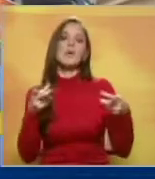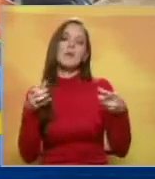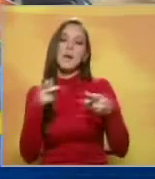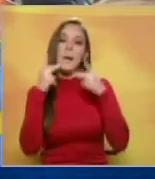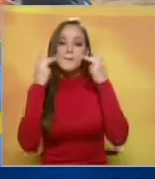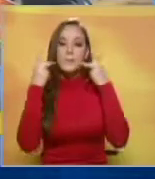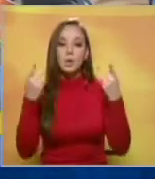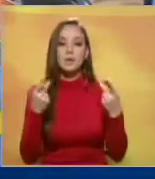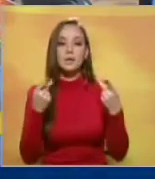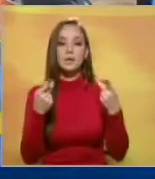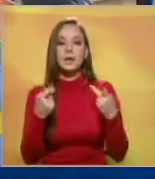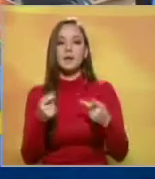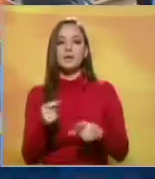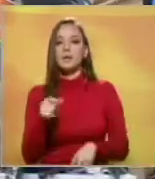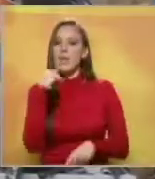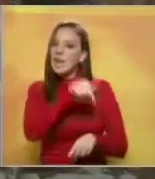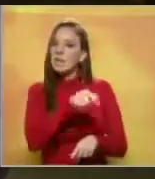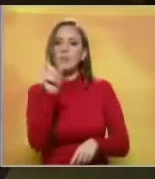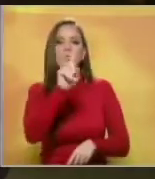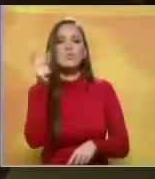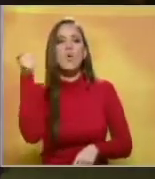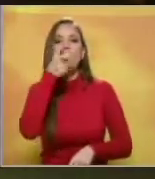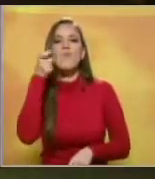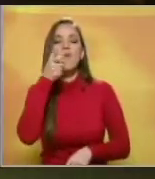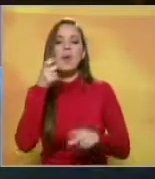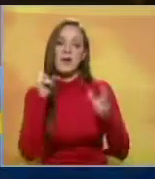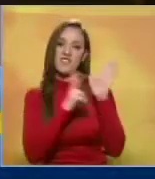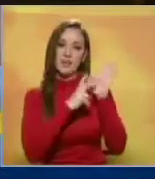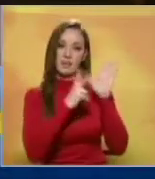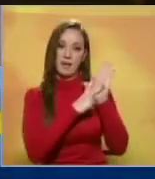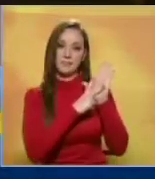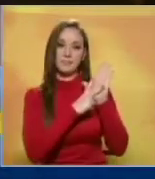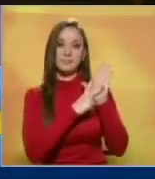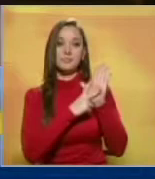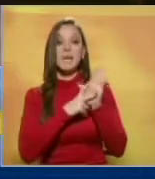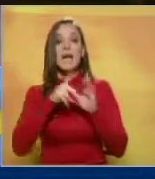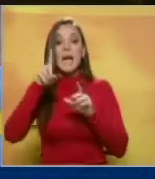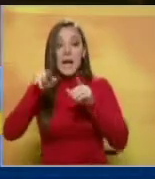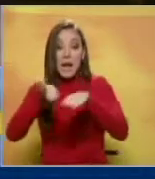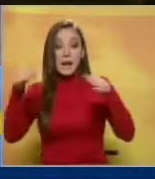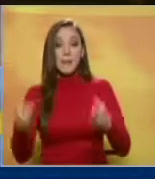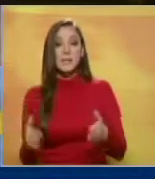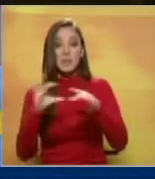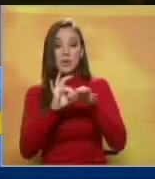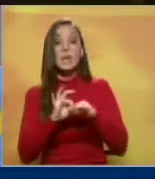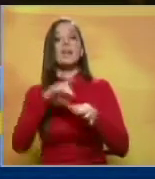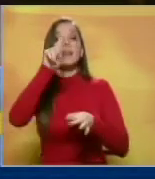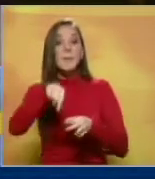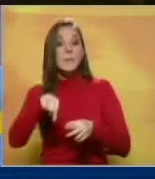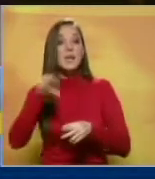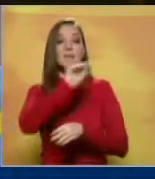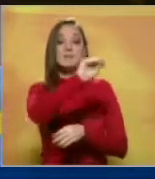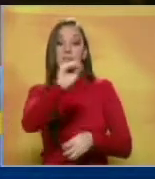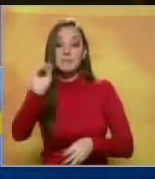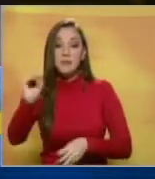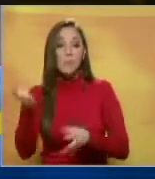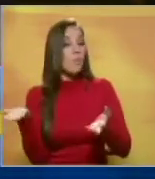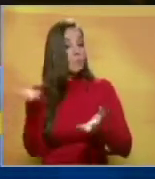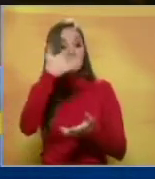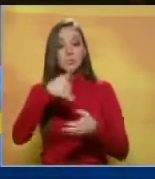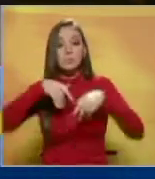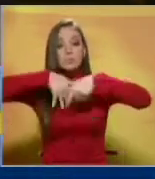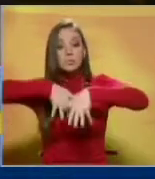porque eso no busca la verdad la dirigencia de la mesa de la unidad también invitó para la movilización convocada para este miércoles por la